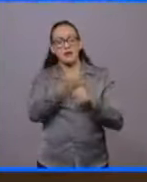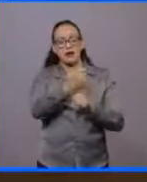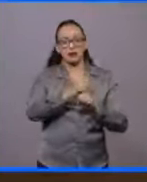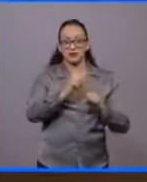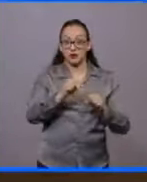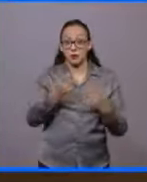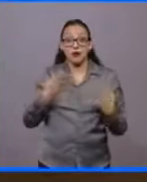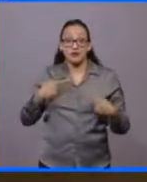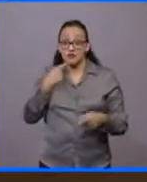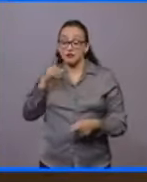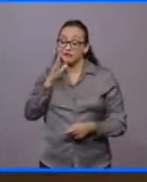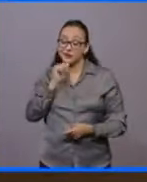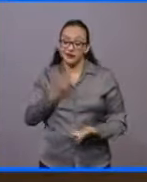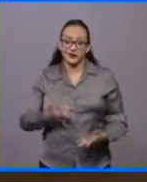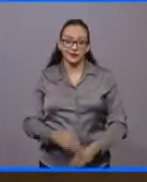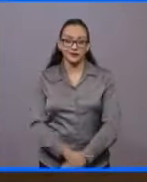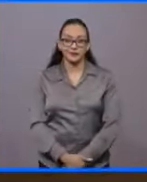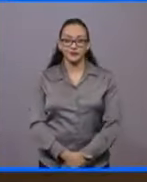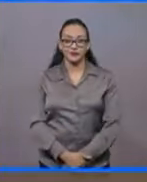agresiones.